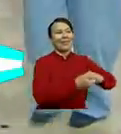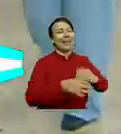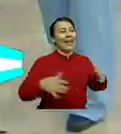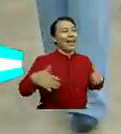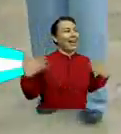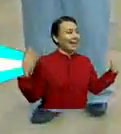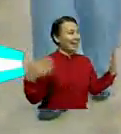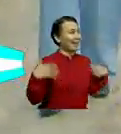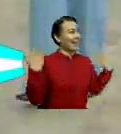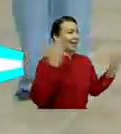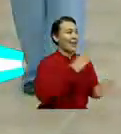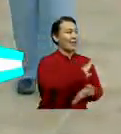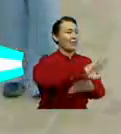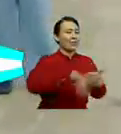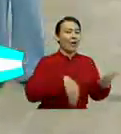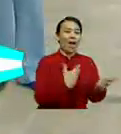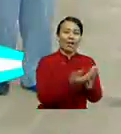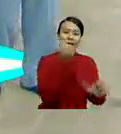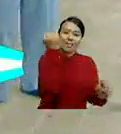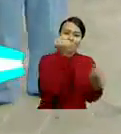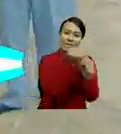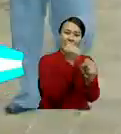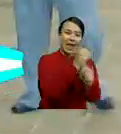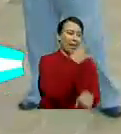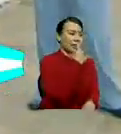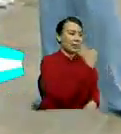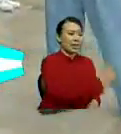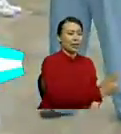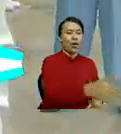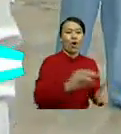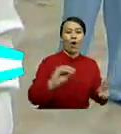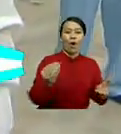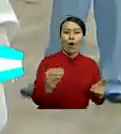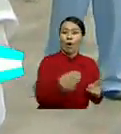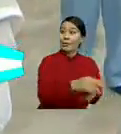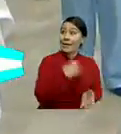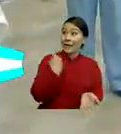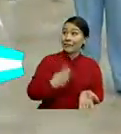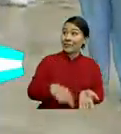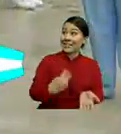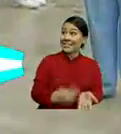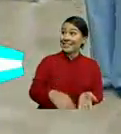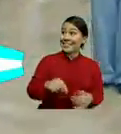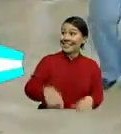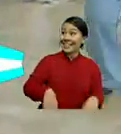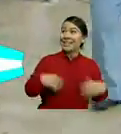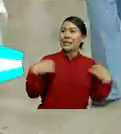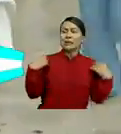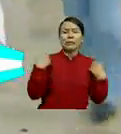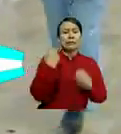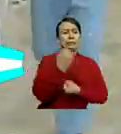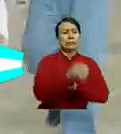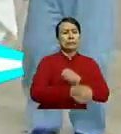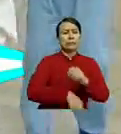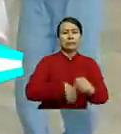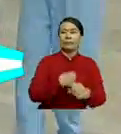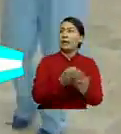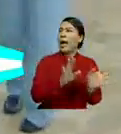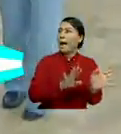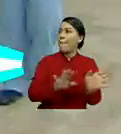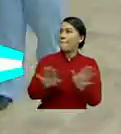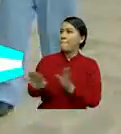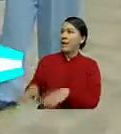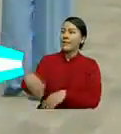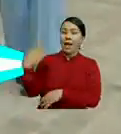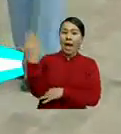y en especial trabajar con los niños y jóvenes. ¿Están preparando también para las fiestas del Bicentenario? Por supuesto, eso es punto aparte. La